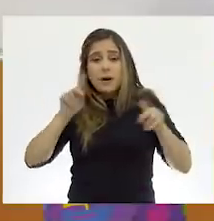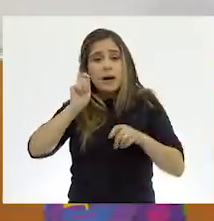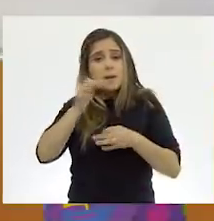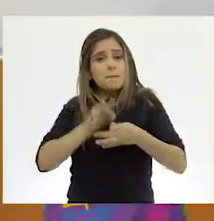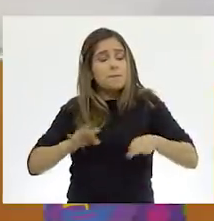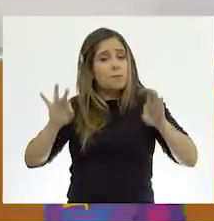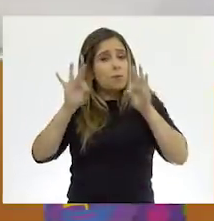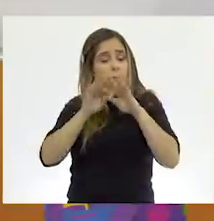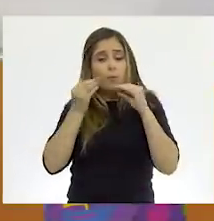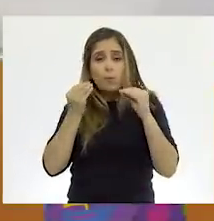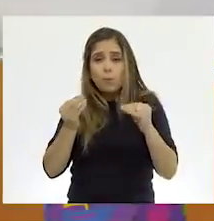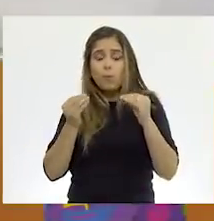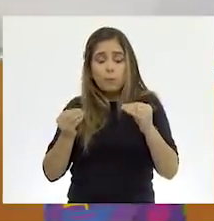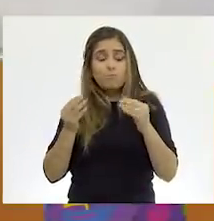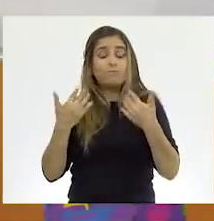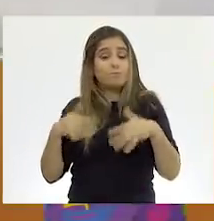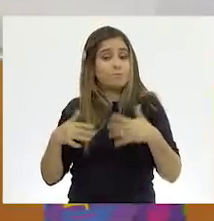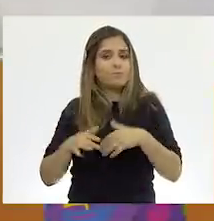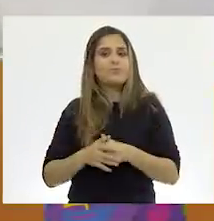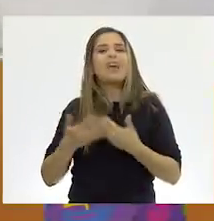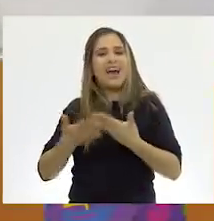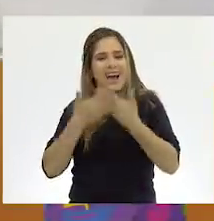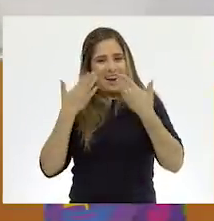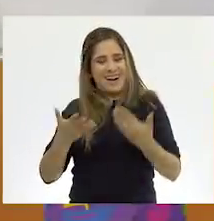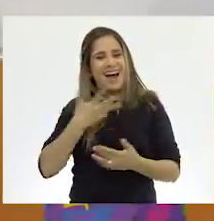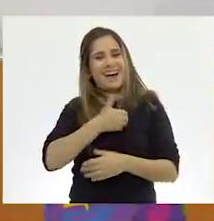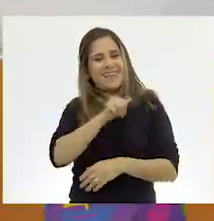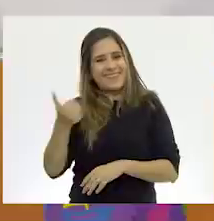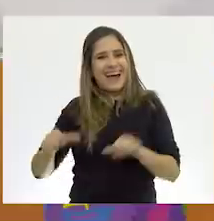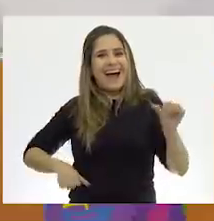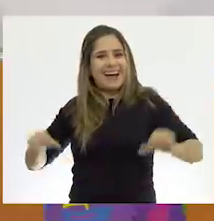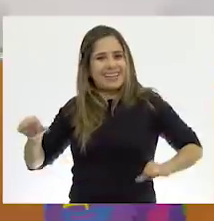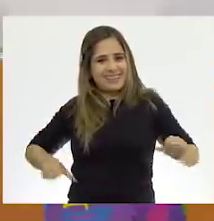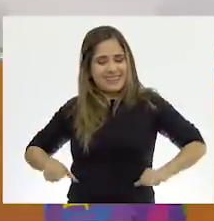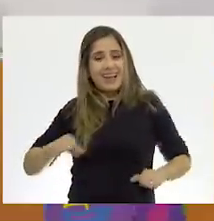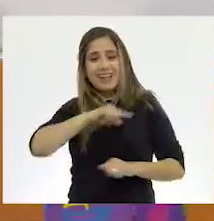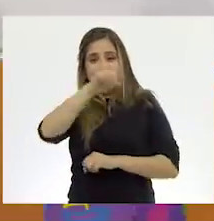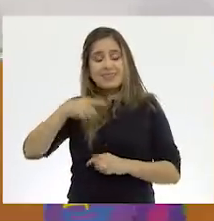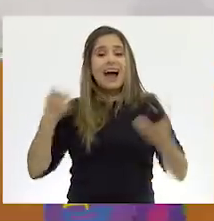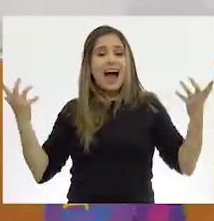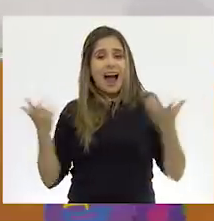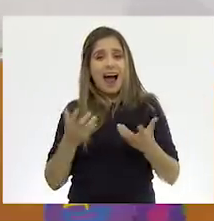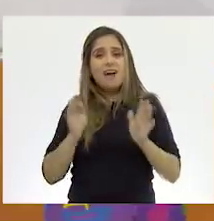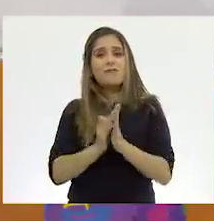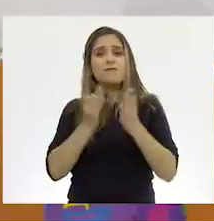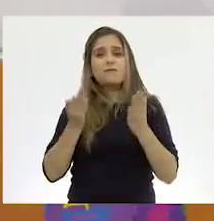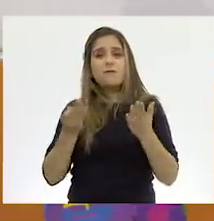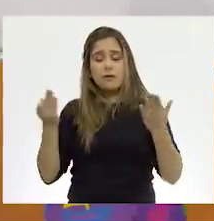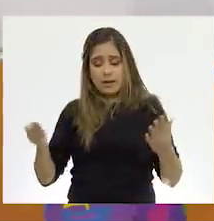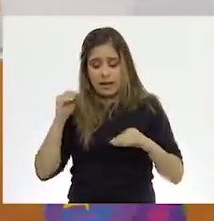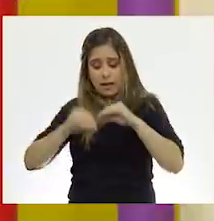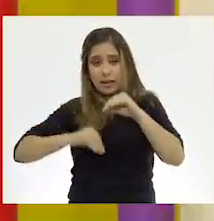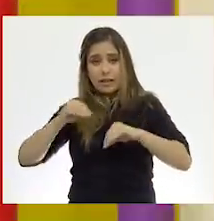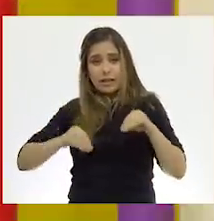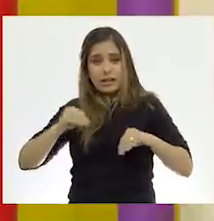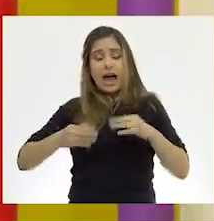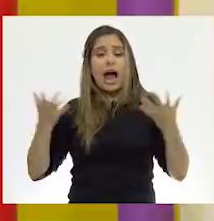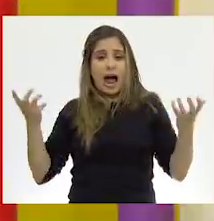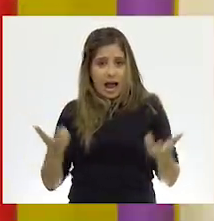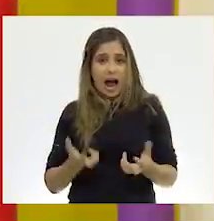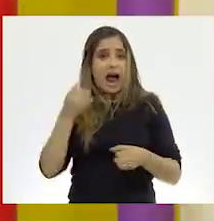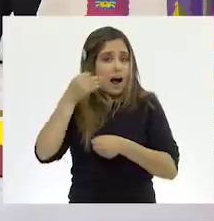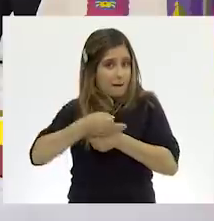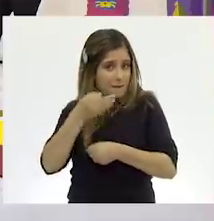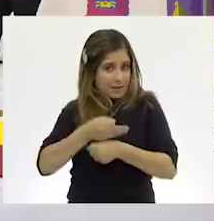Entonces, ahora sí, vamos a la actividad principal de esta clase. ¿Cuál es? Se llama Hagamos un folleto. Entonces, todo lo que hemos visto,